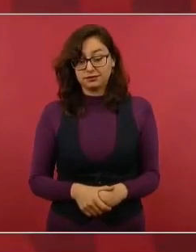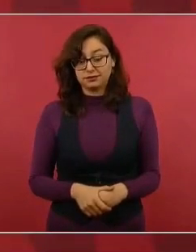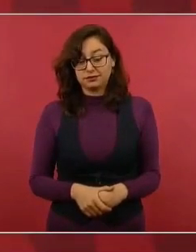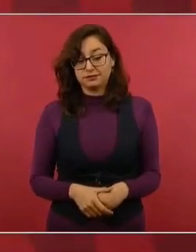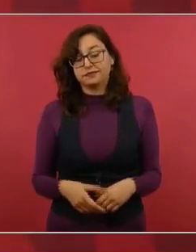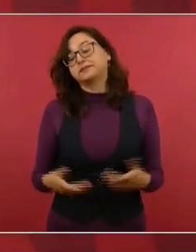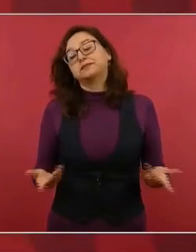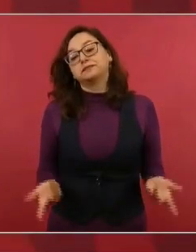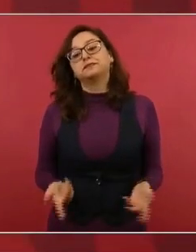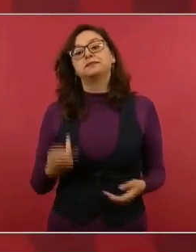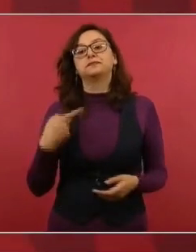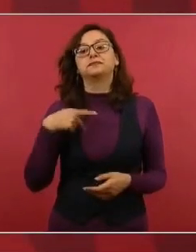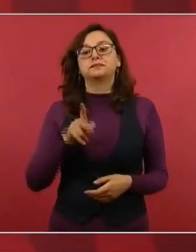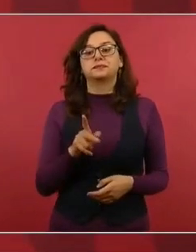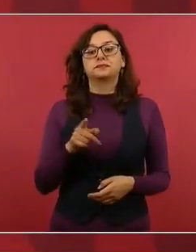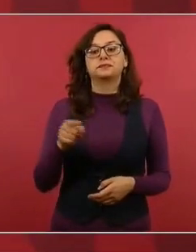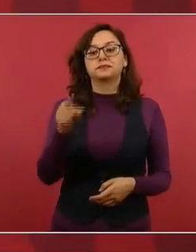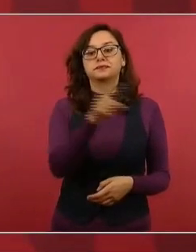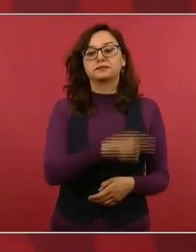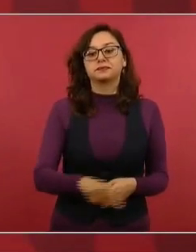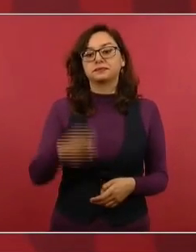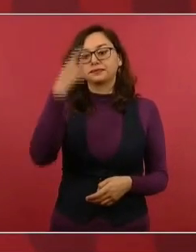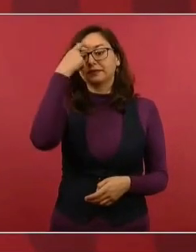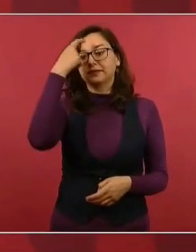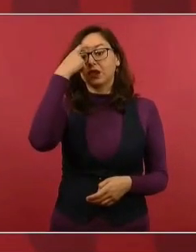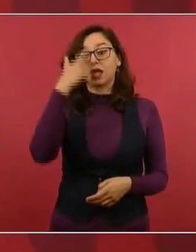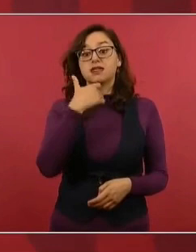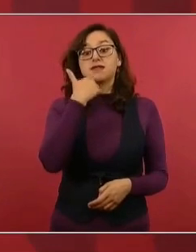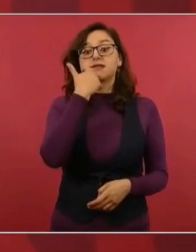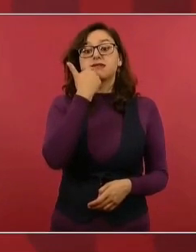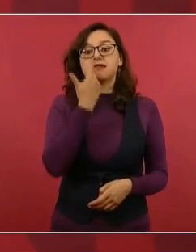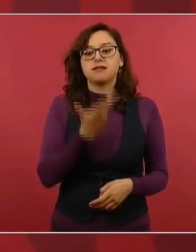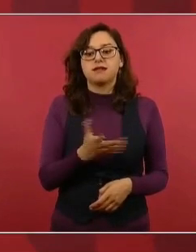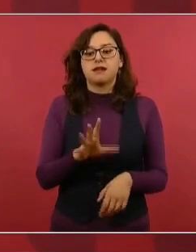llegaron a entregar este tipo de